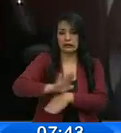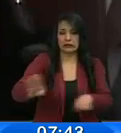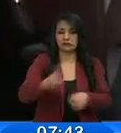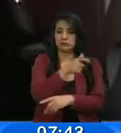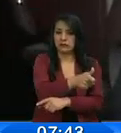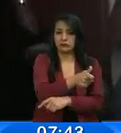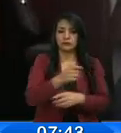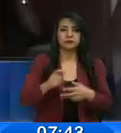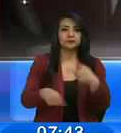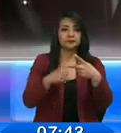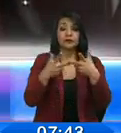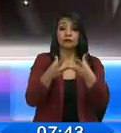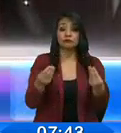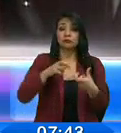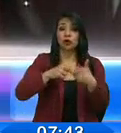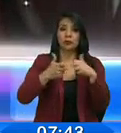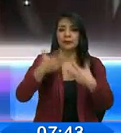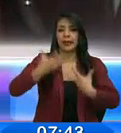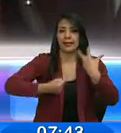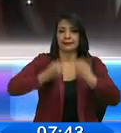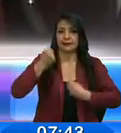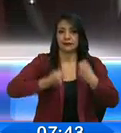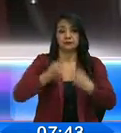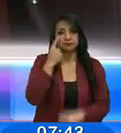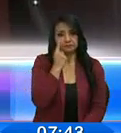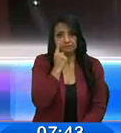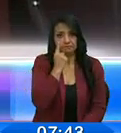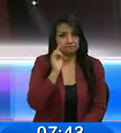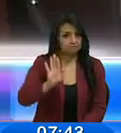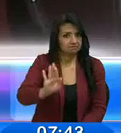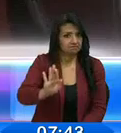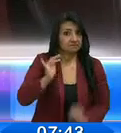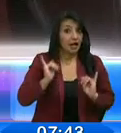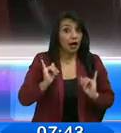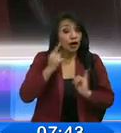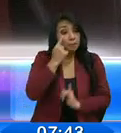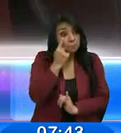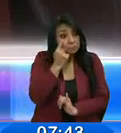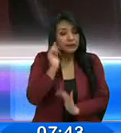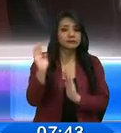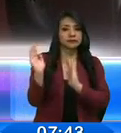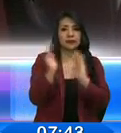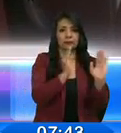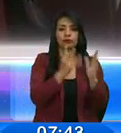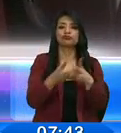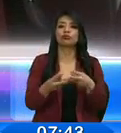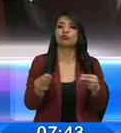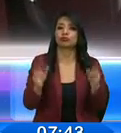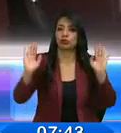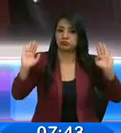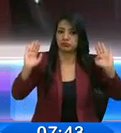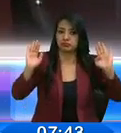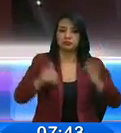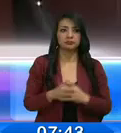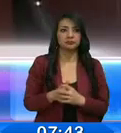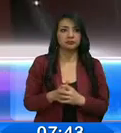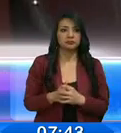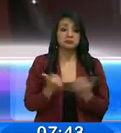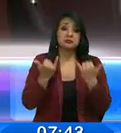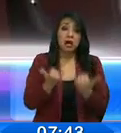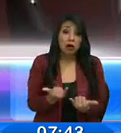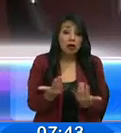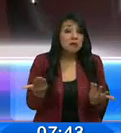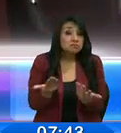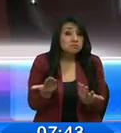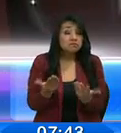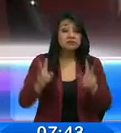dar una salida al problema de la leche. Veamos con estas medidas parciales si se resuelve. Nosotros hemos puesto